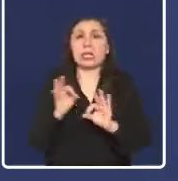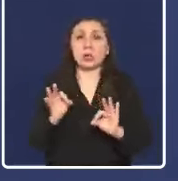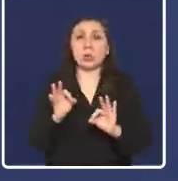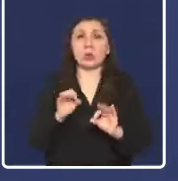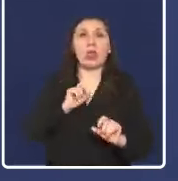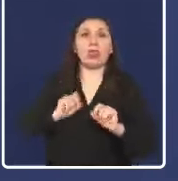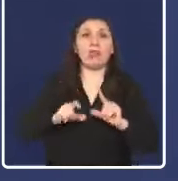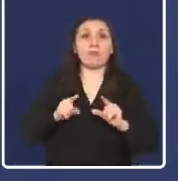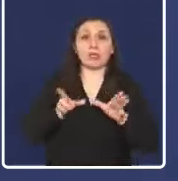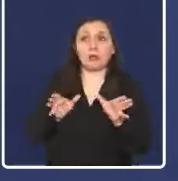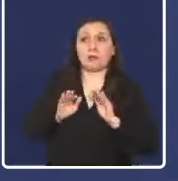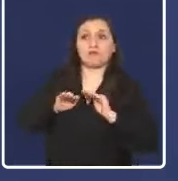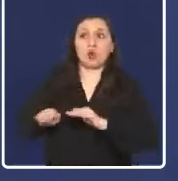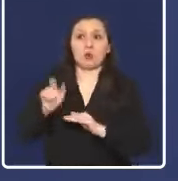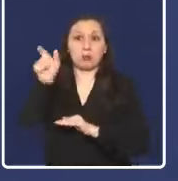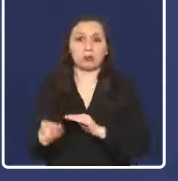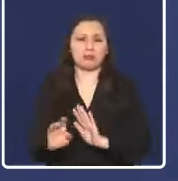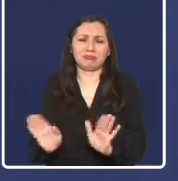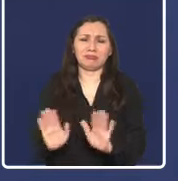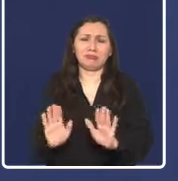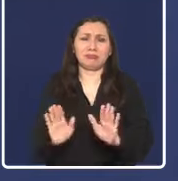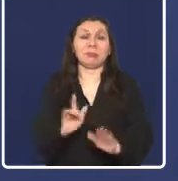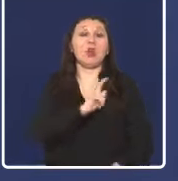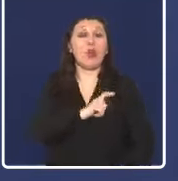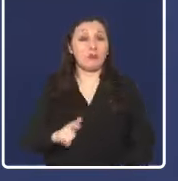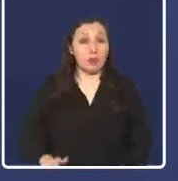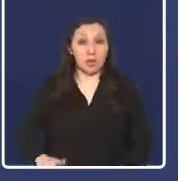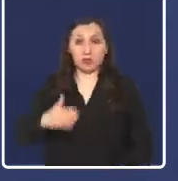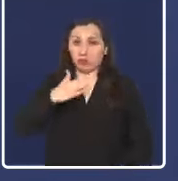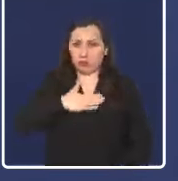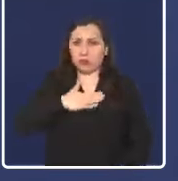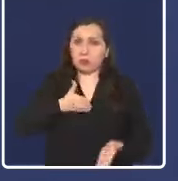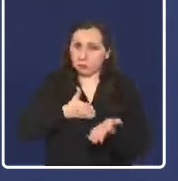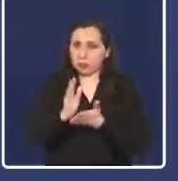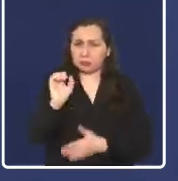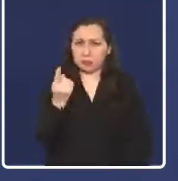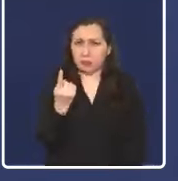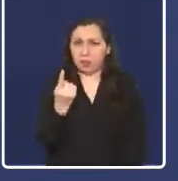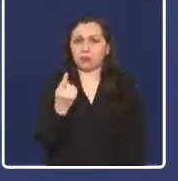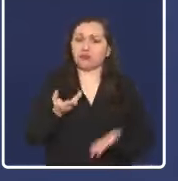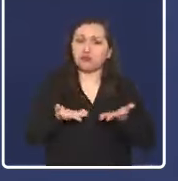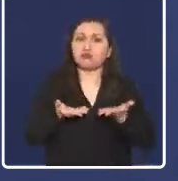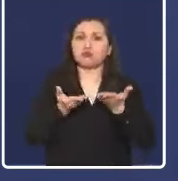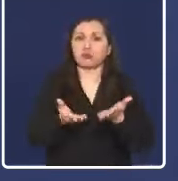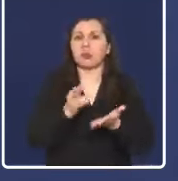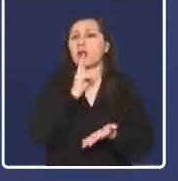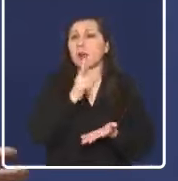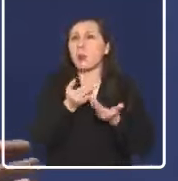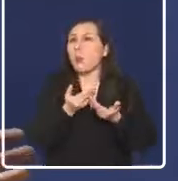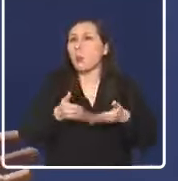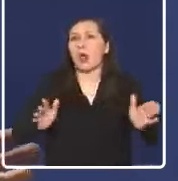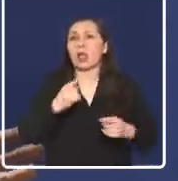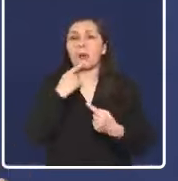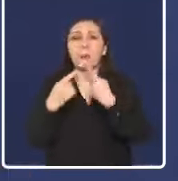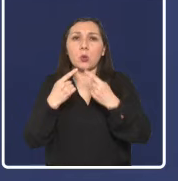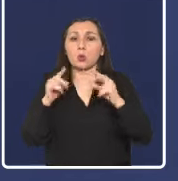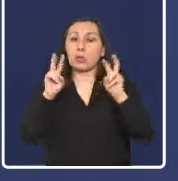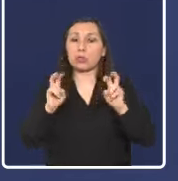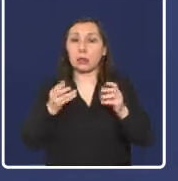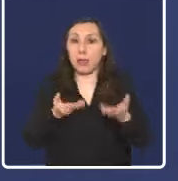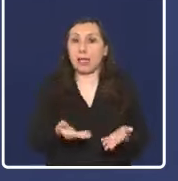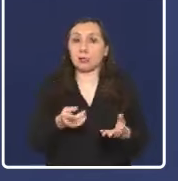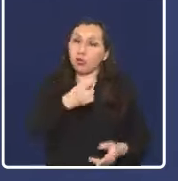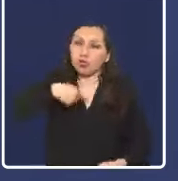tipo de defensa corporativa y que el gobierno, partiendo por mí, está a disposición para responder cualquier tipo de consultas en esto